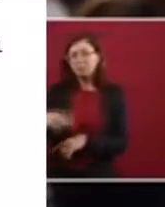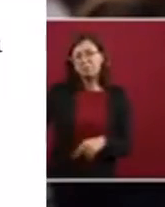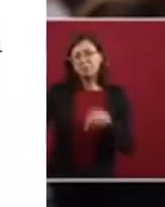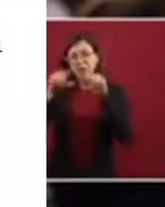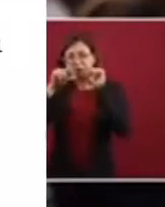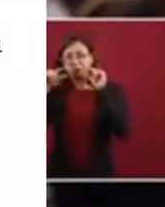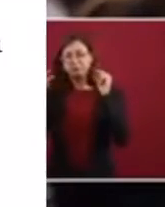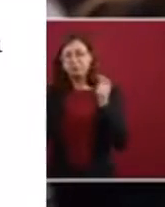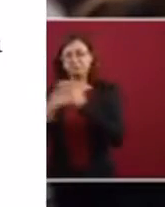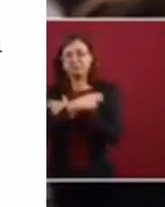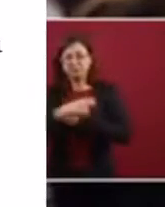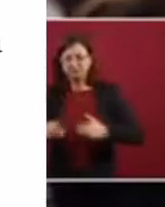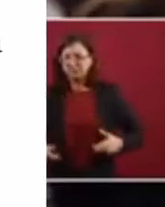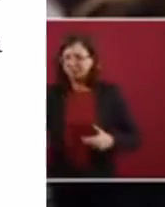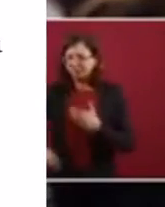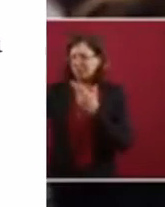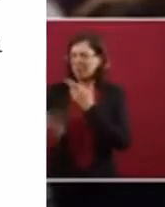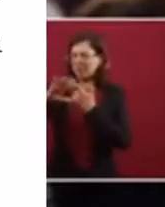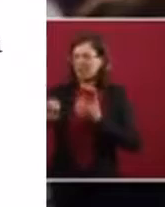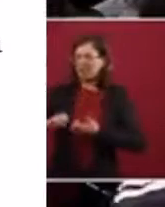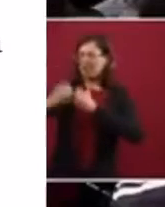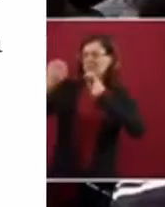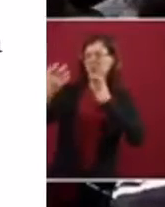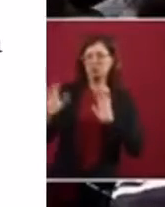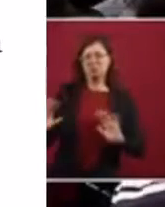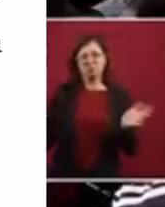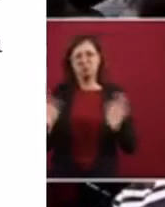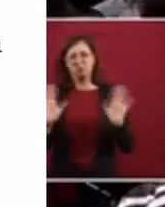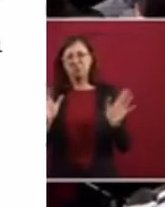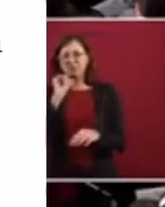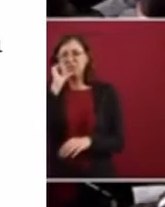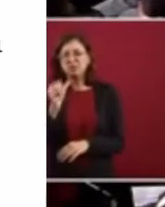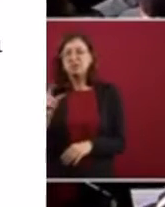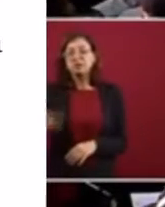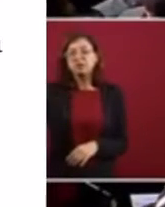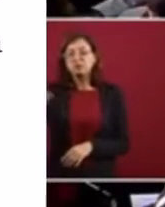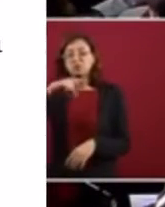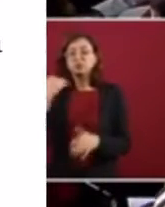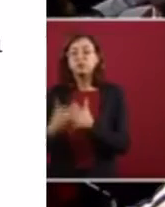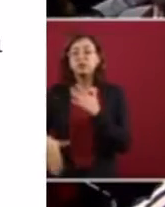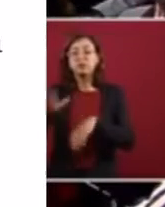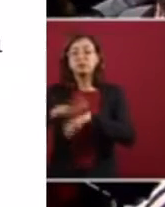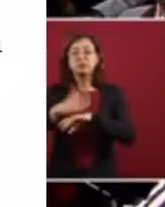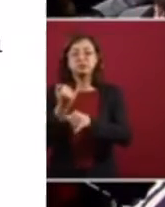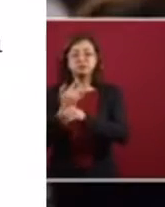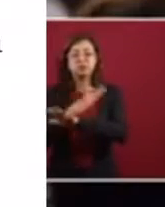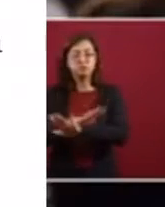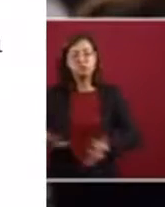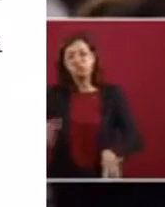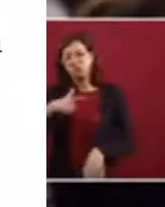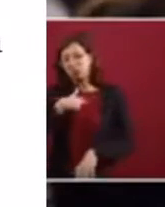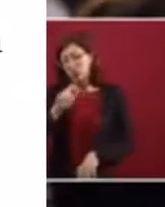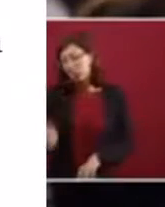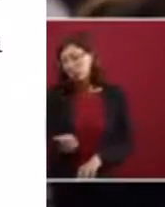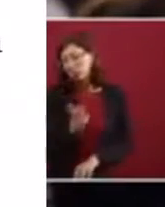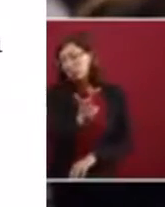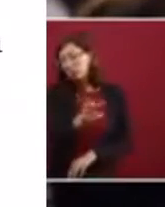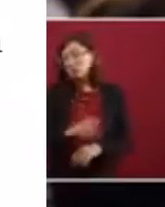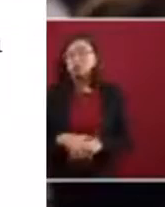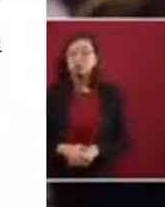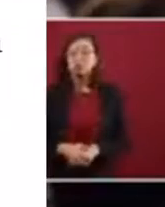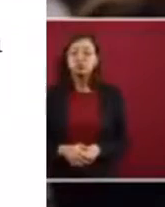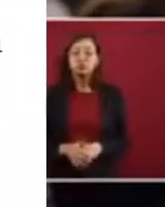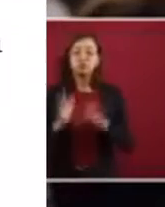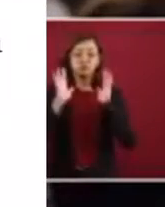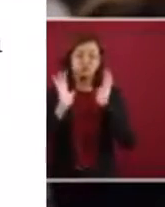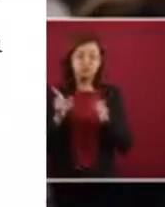como adversarios, mucho menos como enemigos. Pensamos que no tiene la información completa. Le pregunto al respecto, ¿ha habido